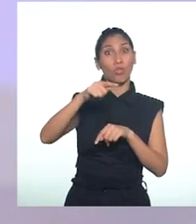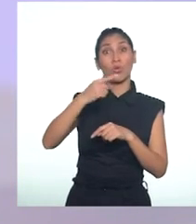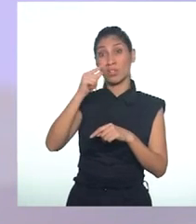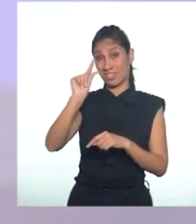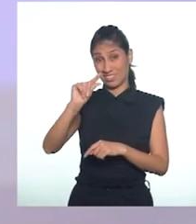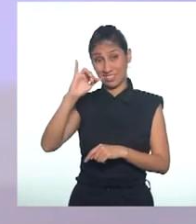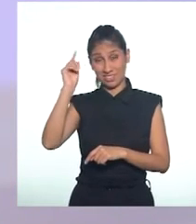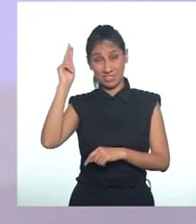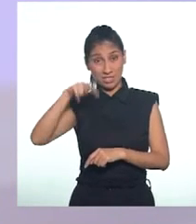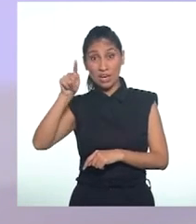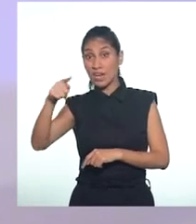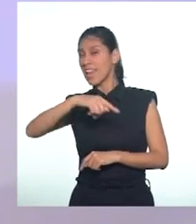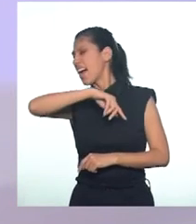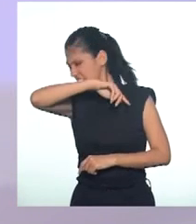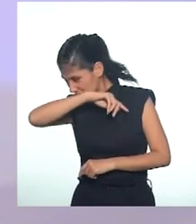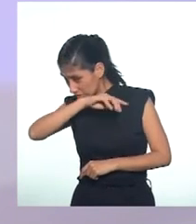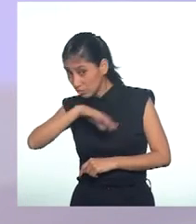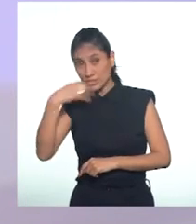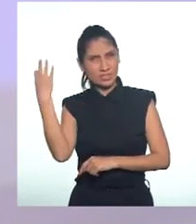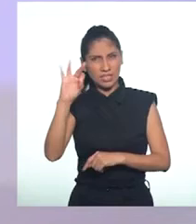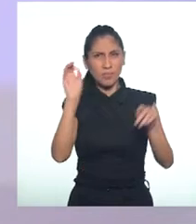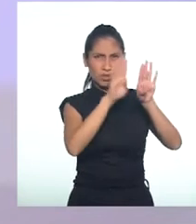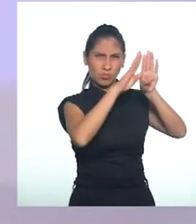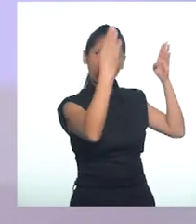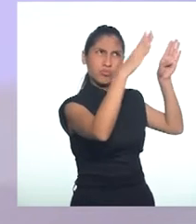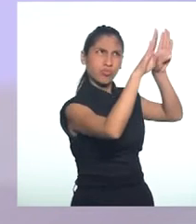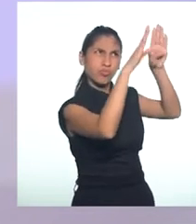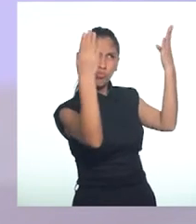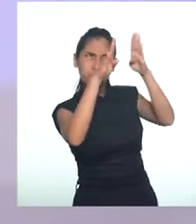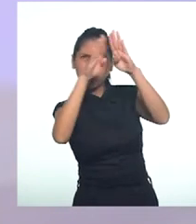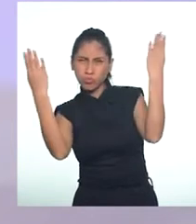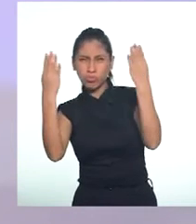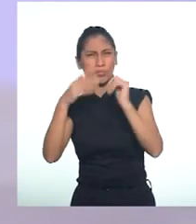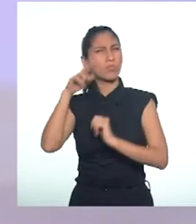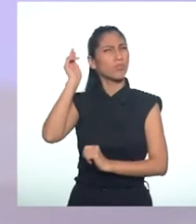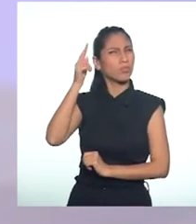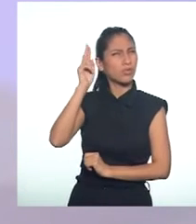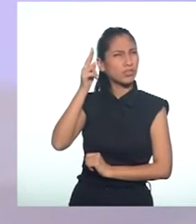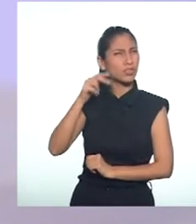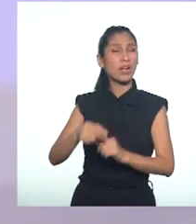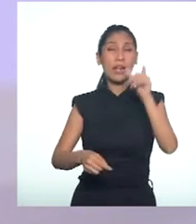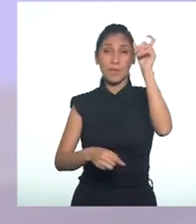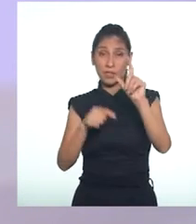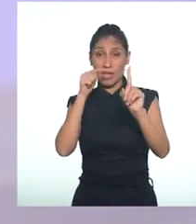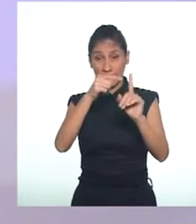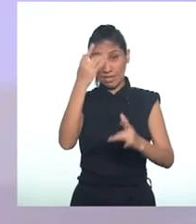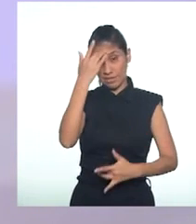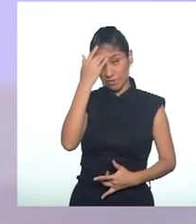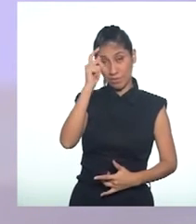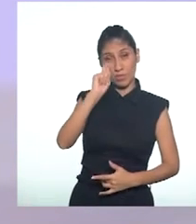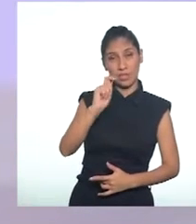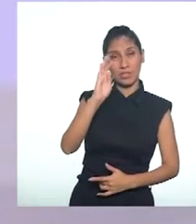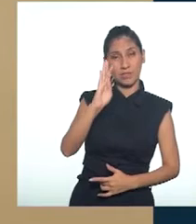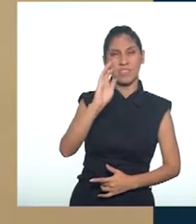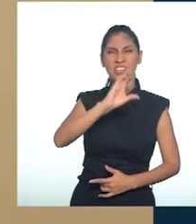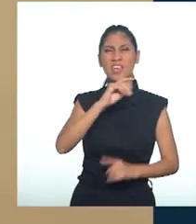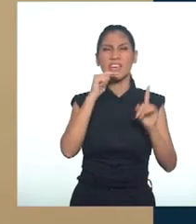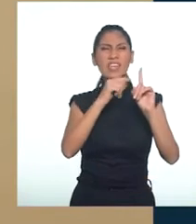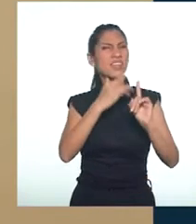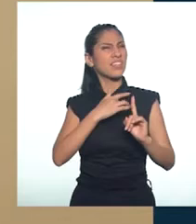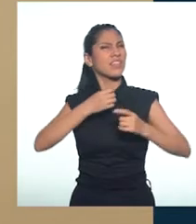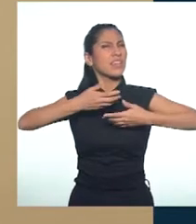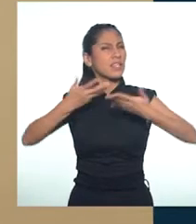ha estado siempre ventilado. Profesora, ¿cuáles son los síntomas que tiene alguien que sufre de esta enfermedad?